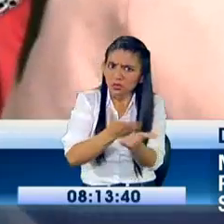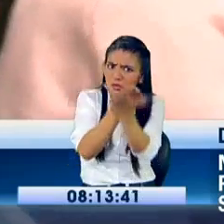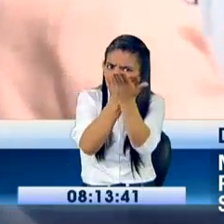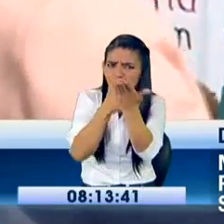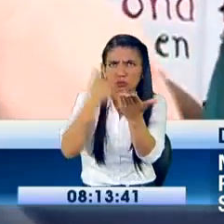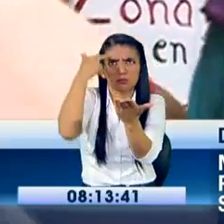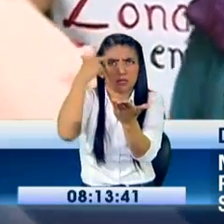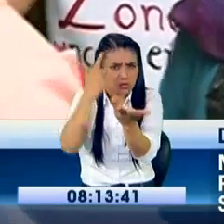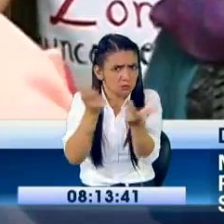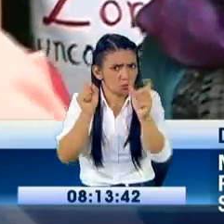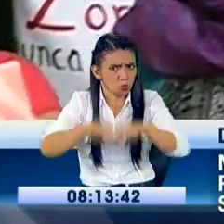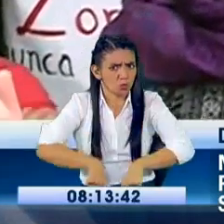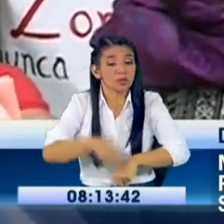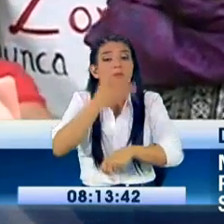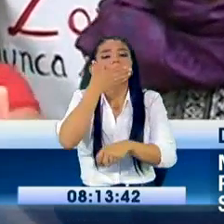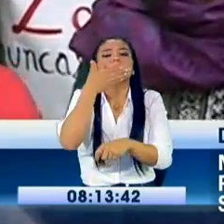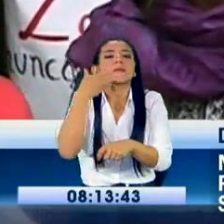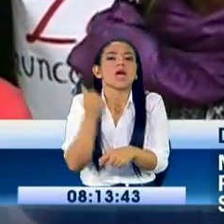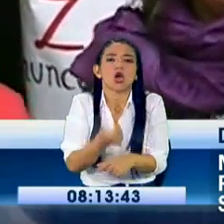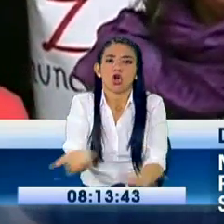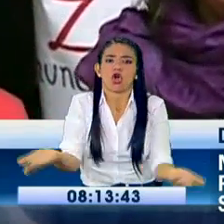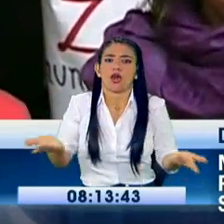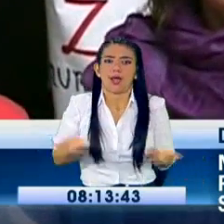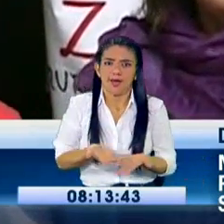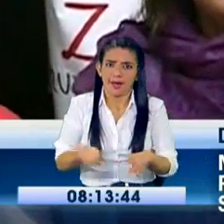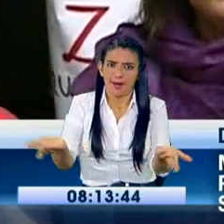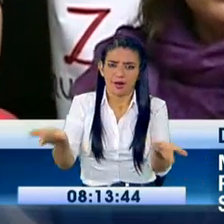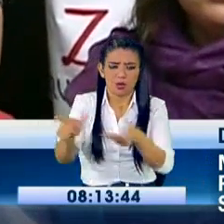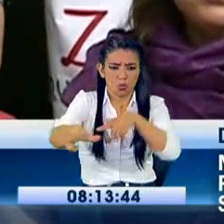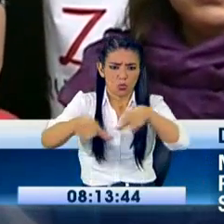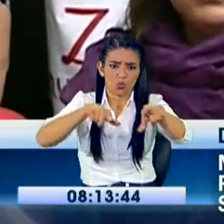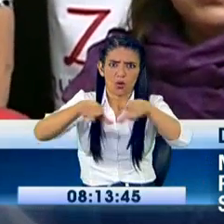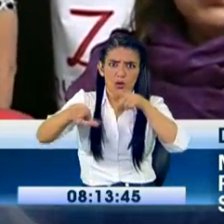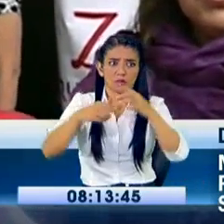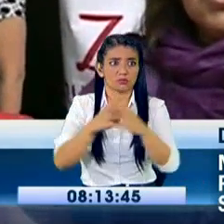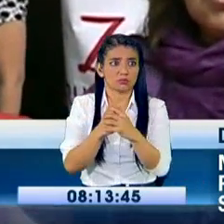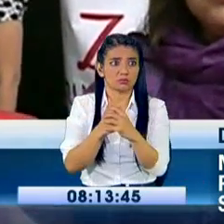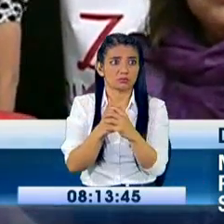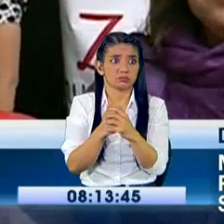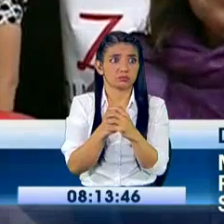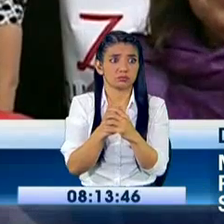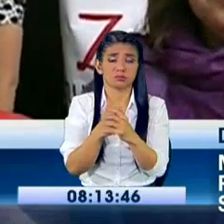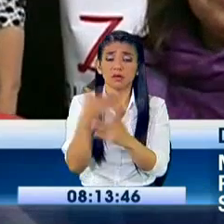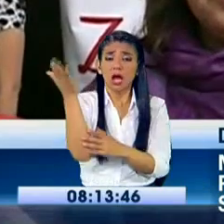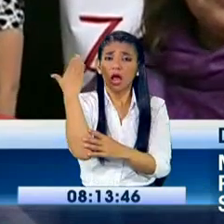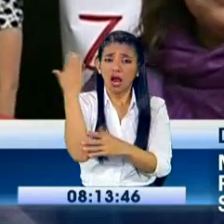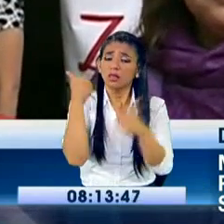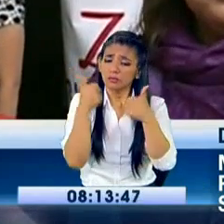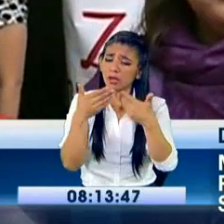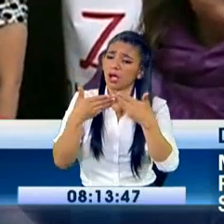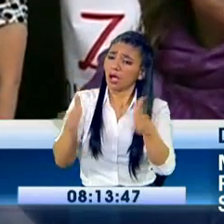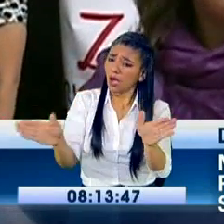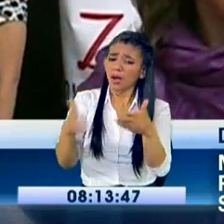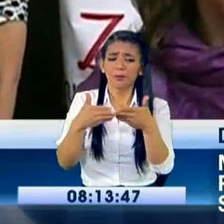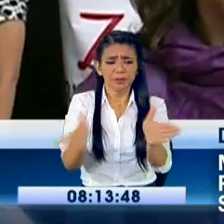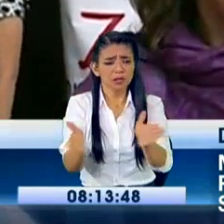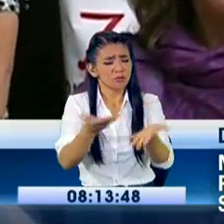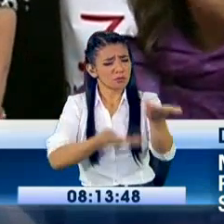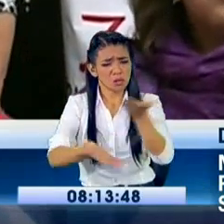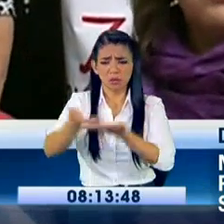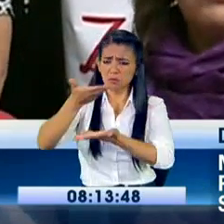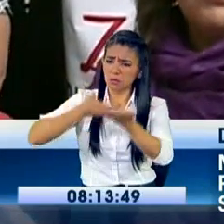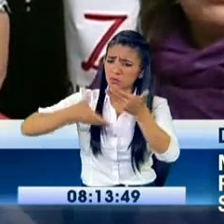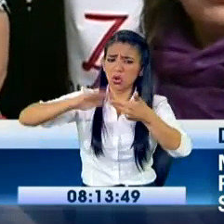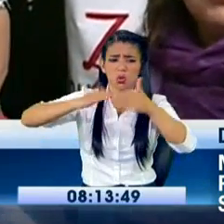Villasís. Soy moradora de este barrio. Vivo aquí en La Montúfar y he vivido años. Nosotros hemos rescatado